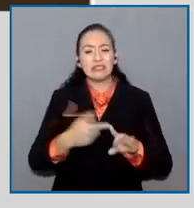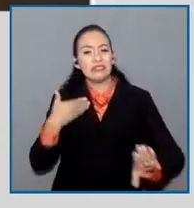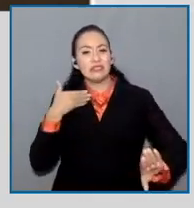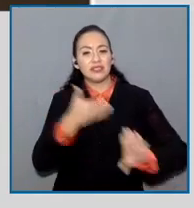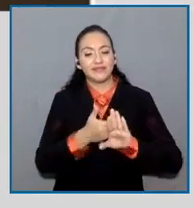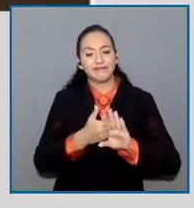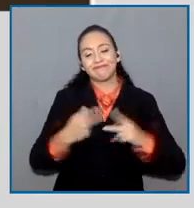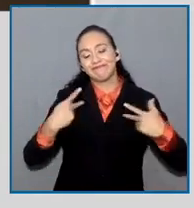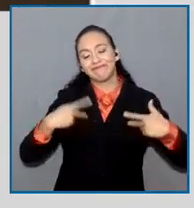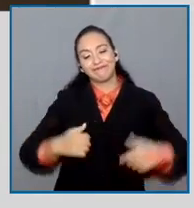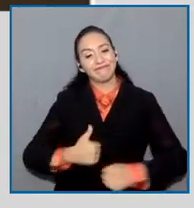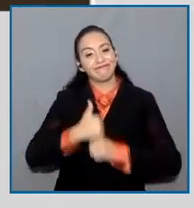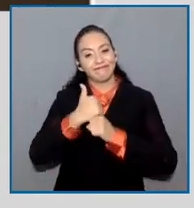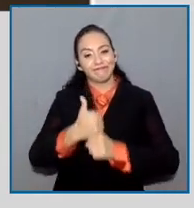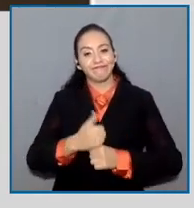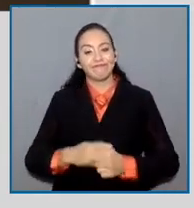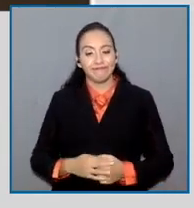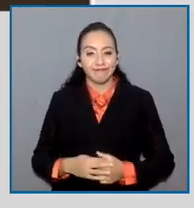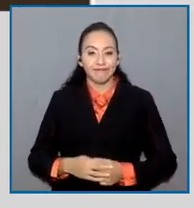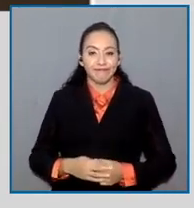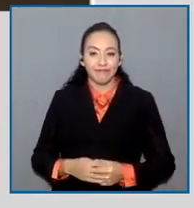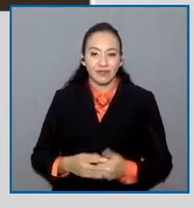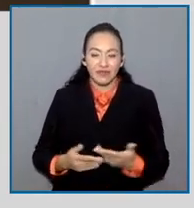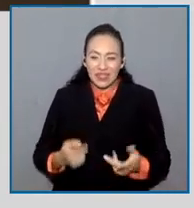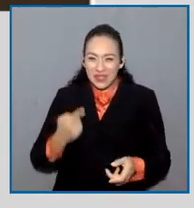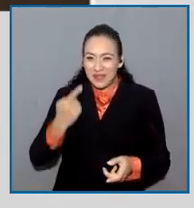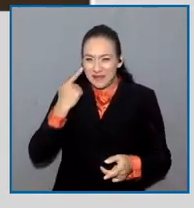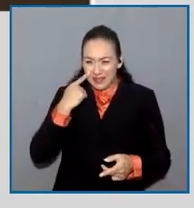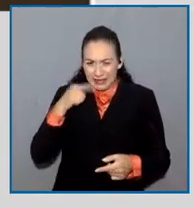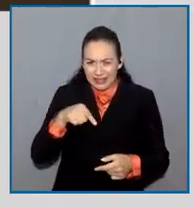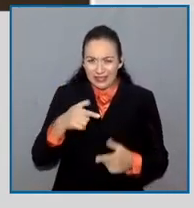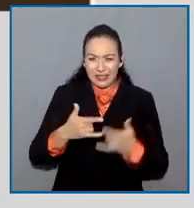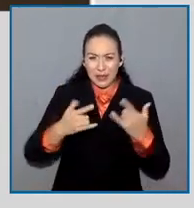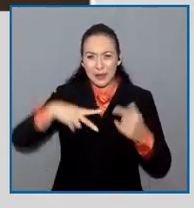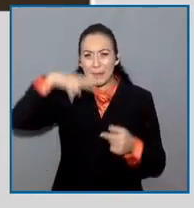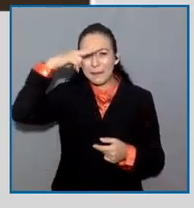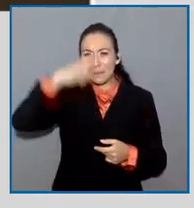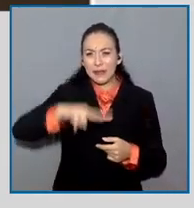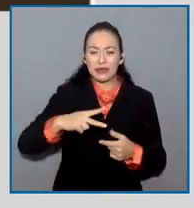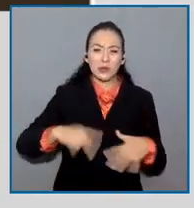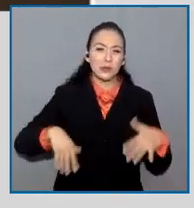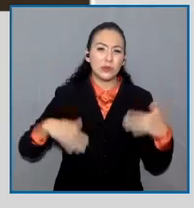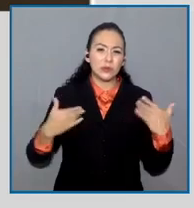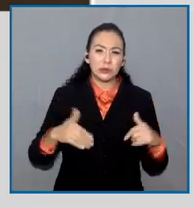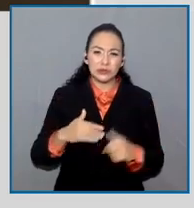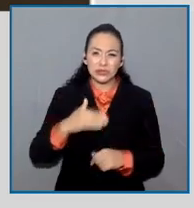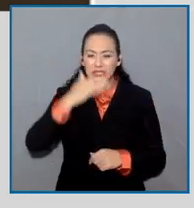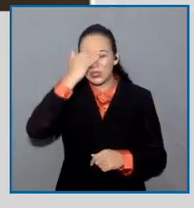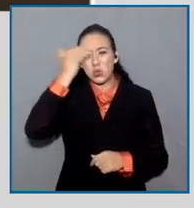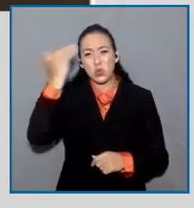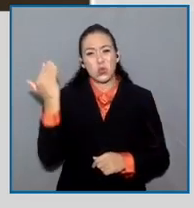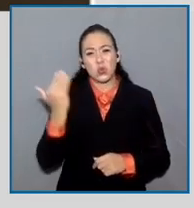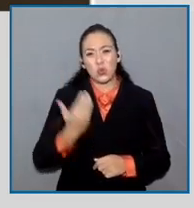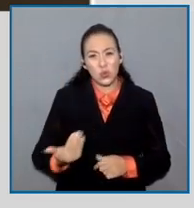no solo no tiene precedentes históricos, sino que es quizá el aspecto más grave de la reforma.